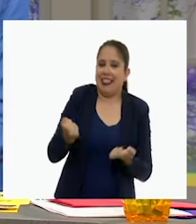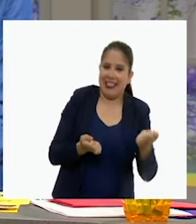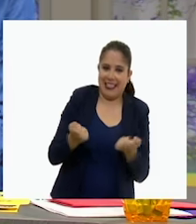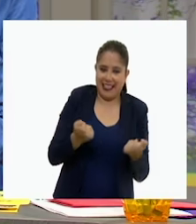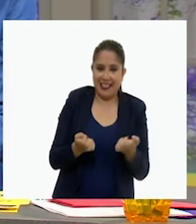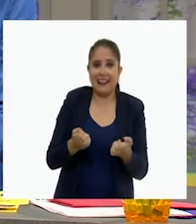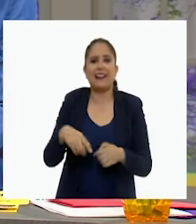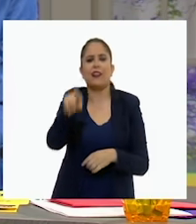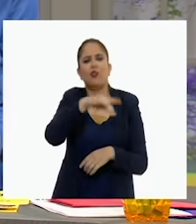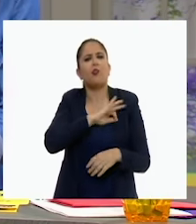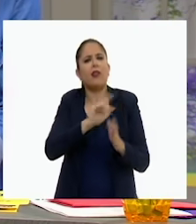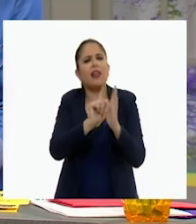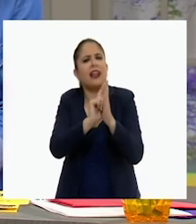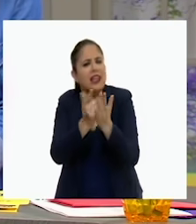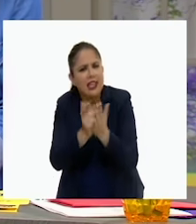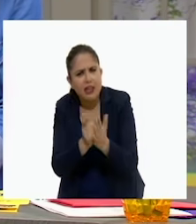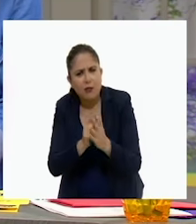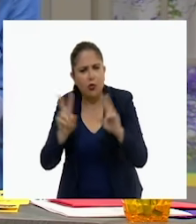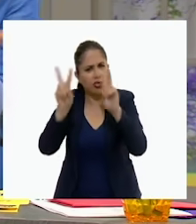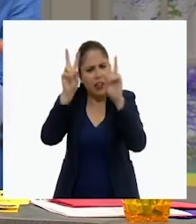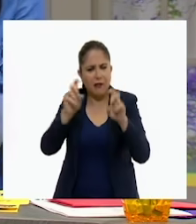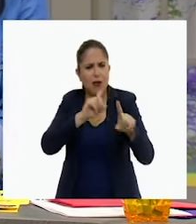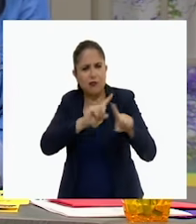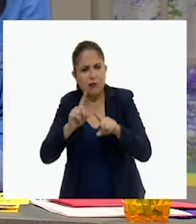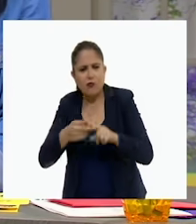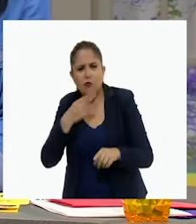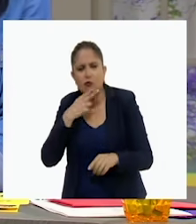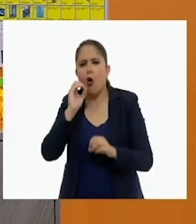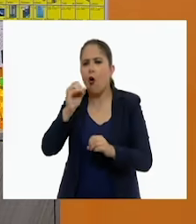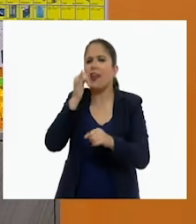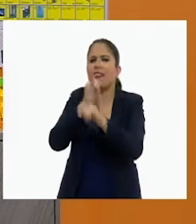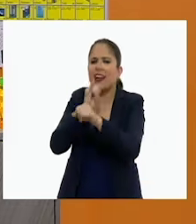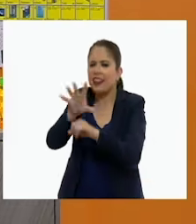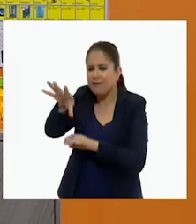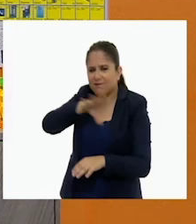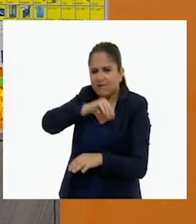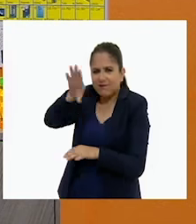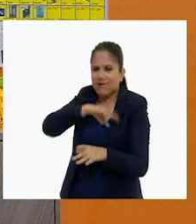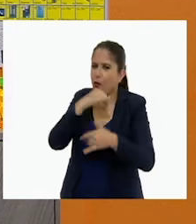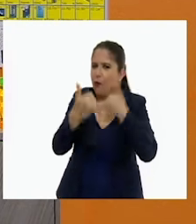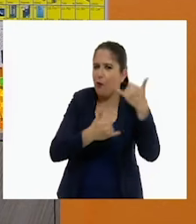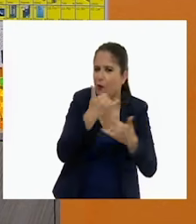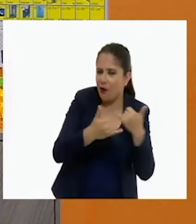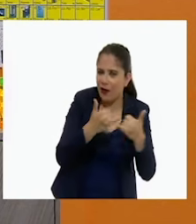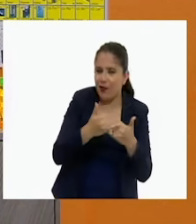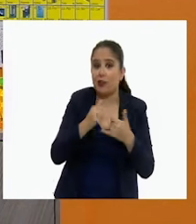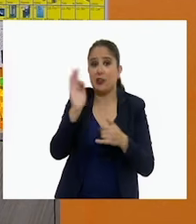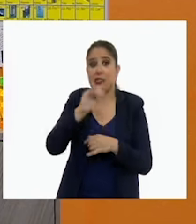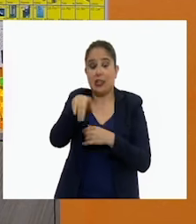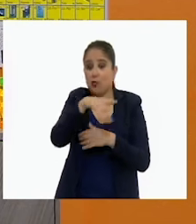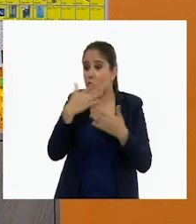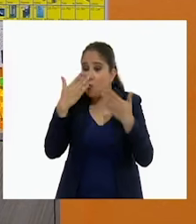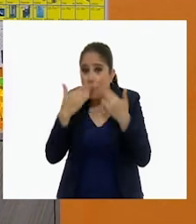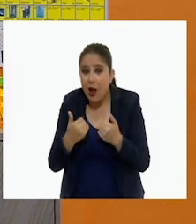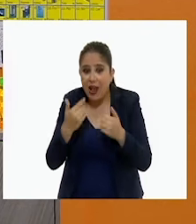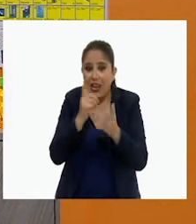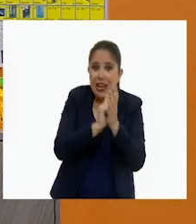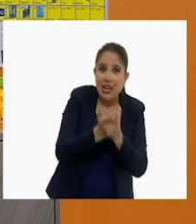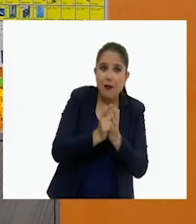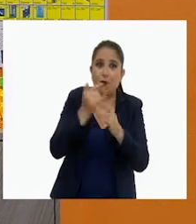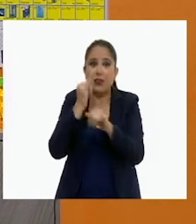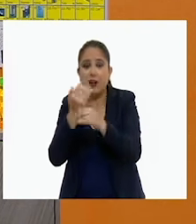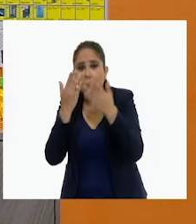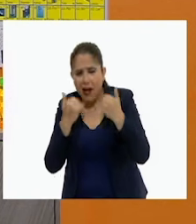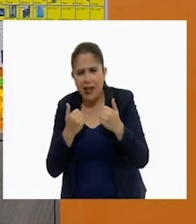Pueden usar algún libro que tengan sobre el tema o consultar en internet. Si no tienes a la mano estos recursos, no te preocupes.